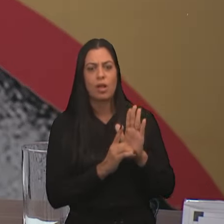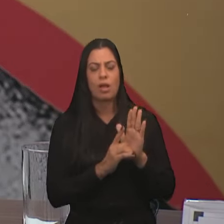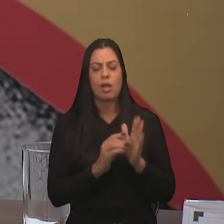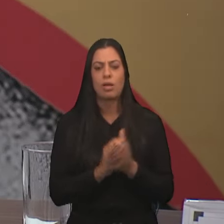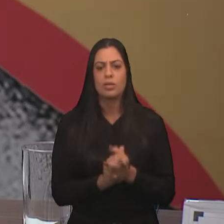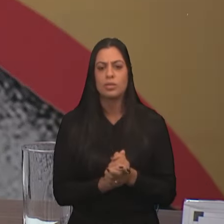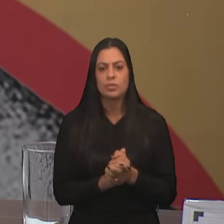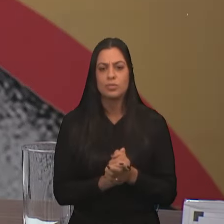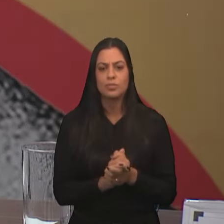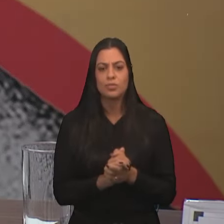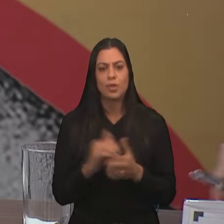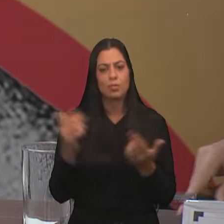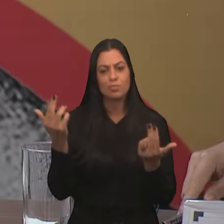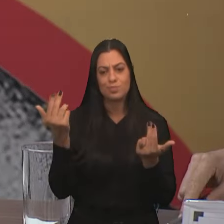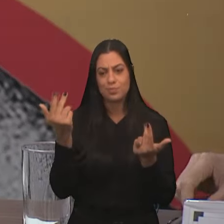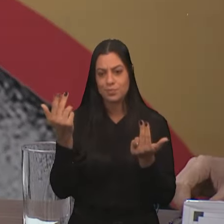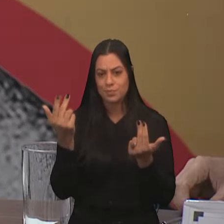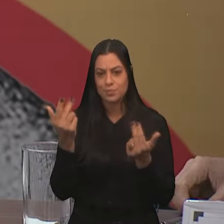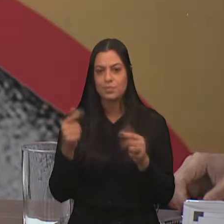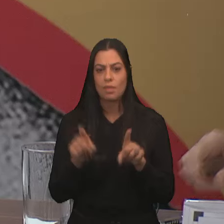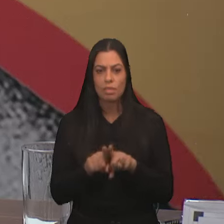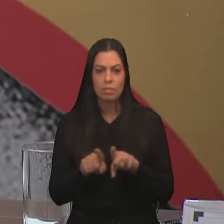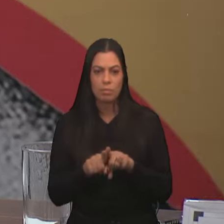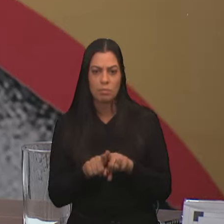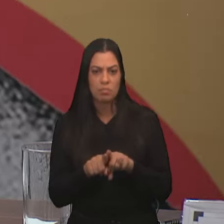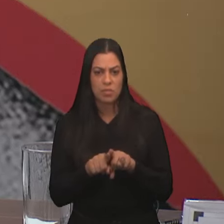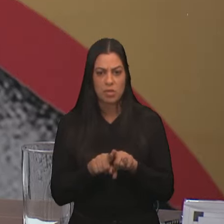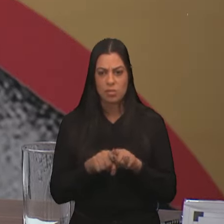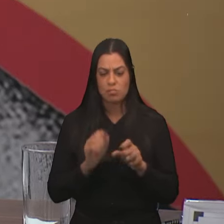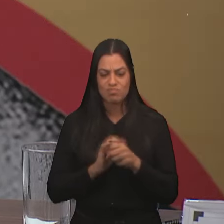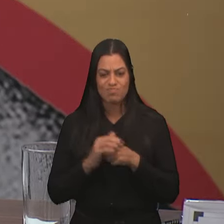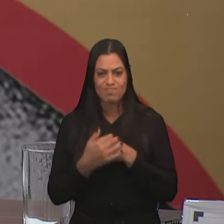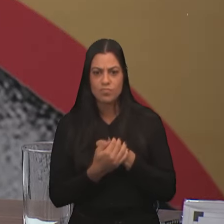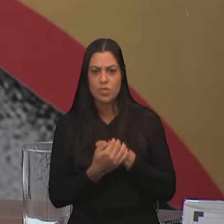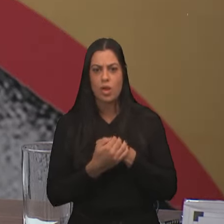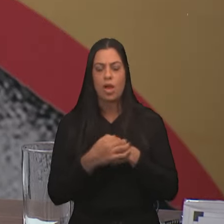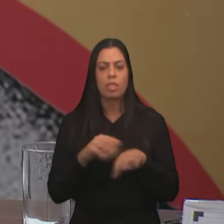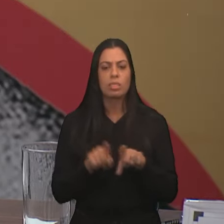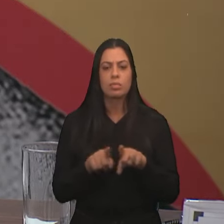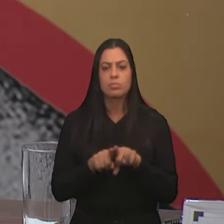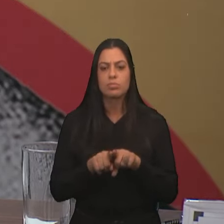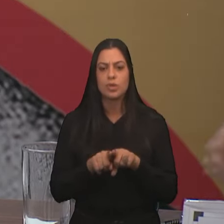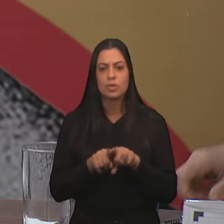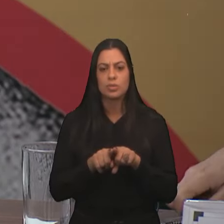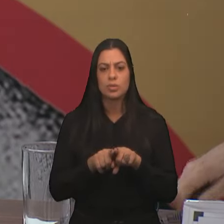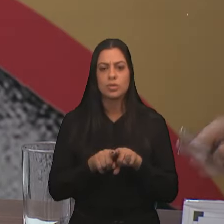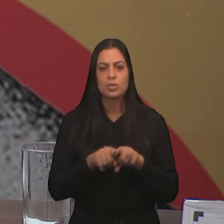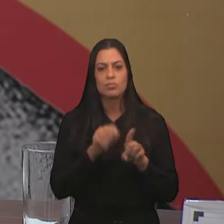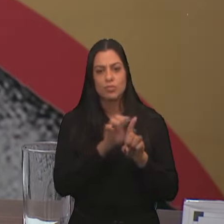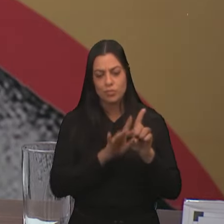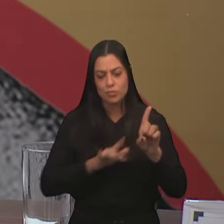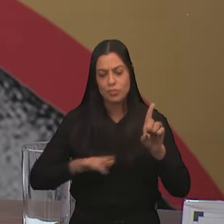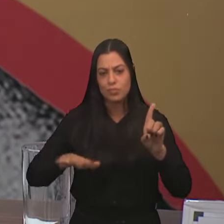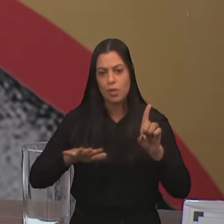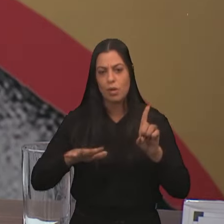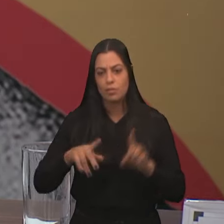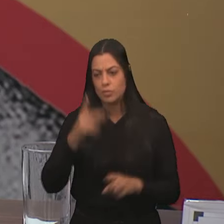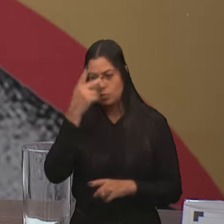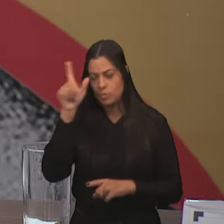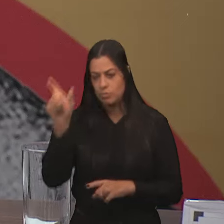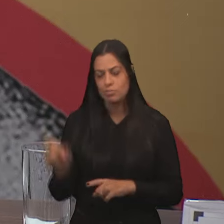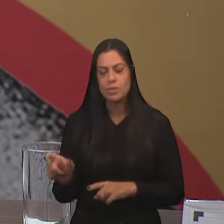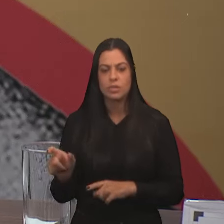legal, el derecho a la igualdad y también la privacidad y la protección de datos